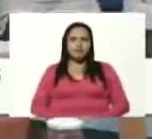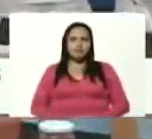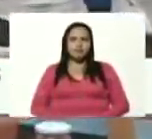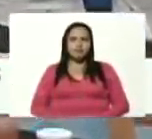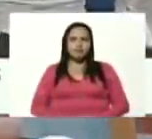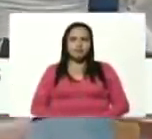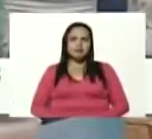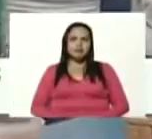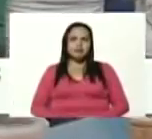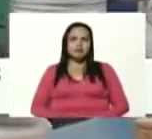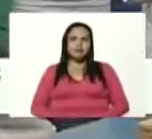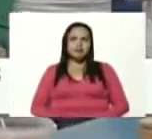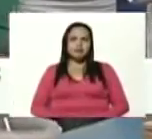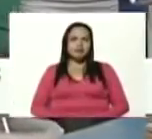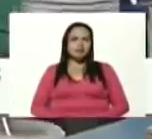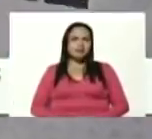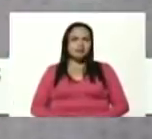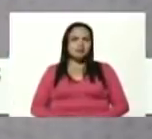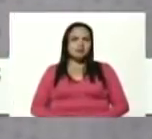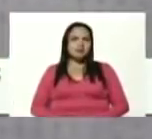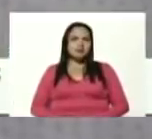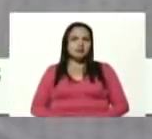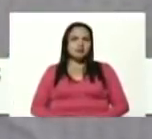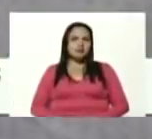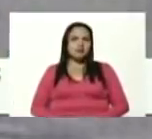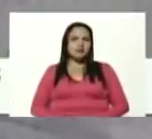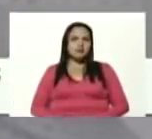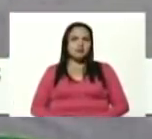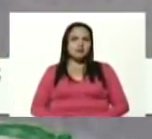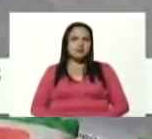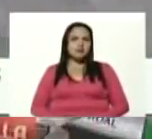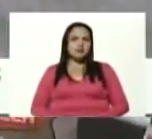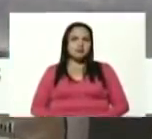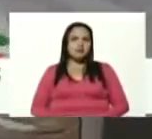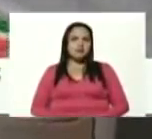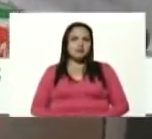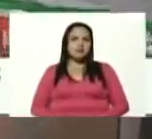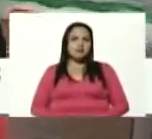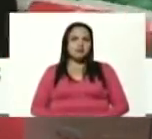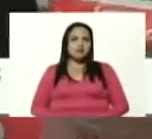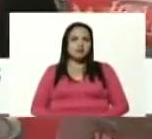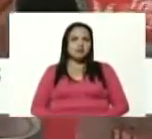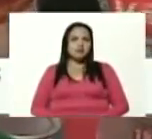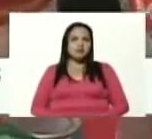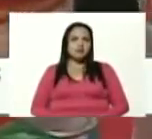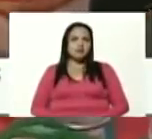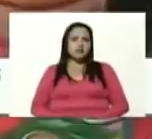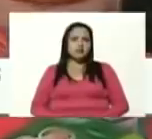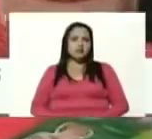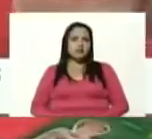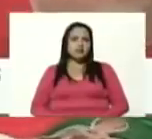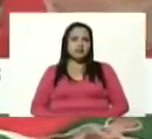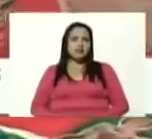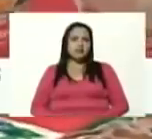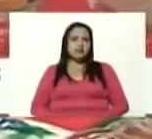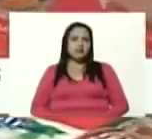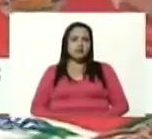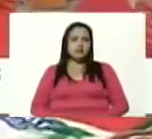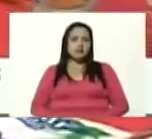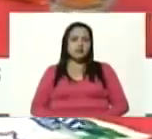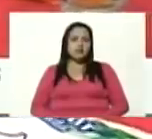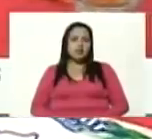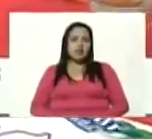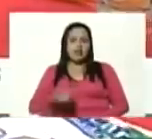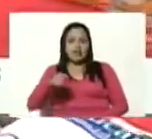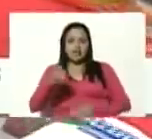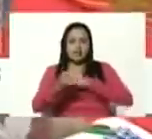sur, el para la atención de nuestros abuelos, a nuestras abuelas. Aquí luego funciona el Instituto Nacional de, avanza tú, Iván, de